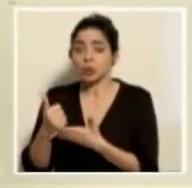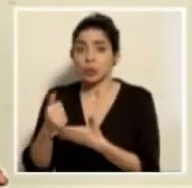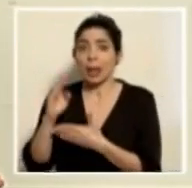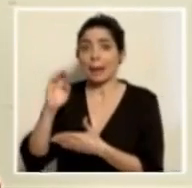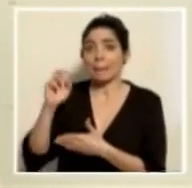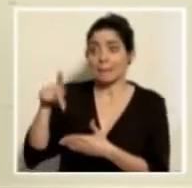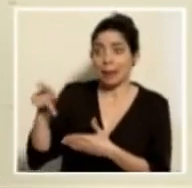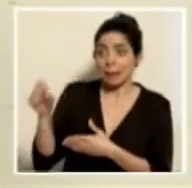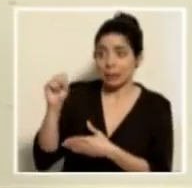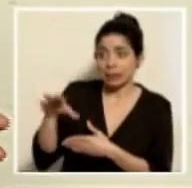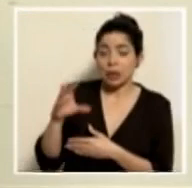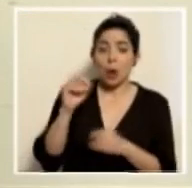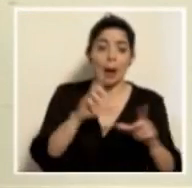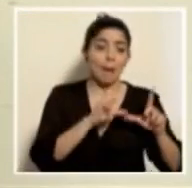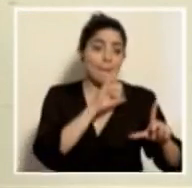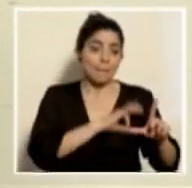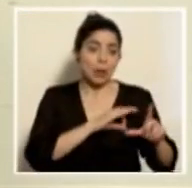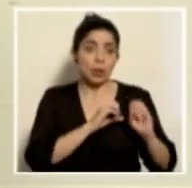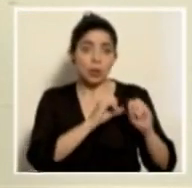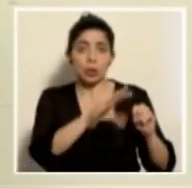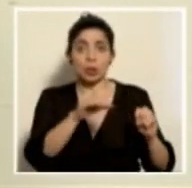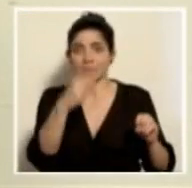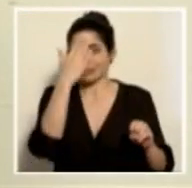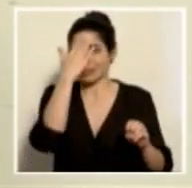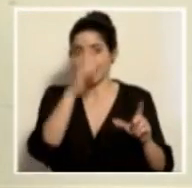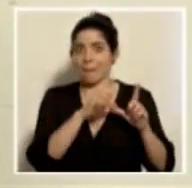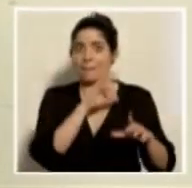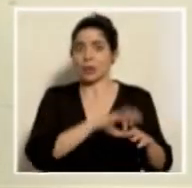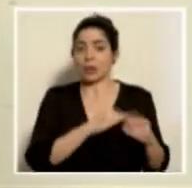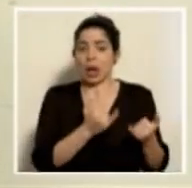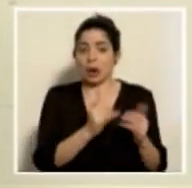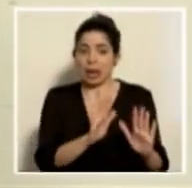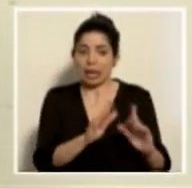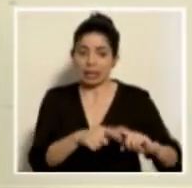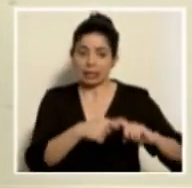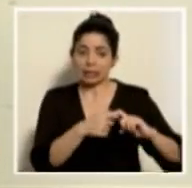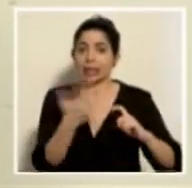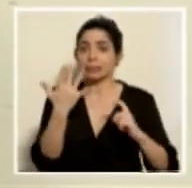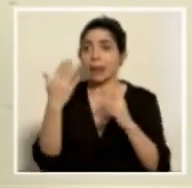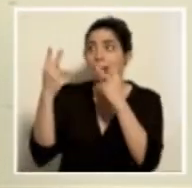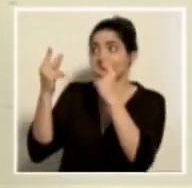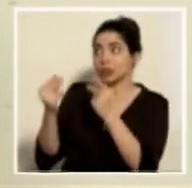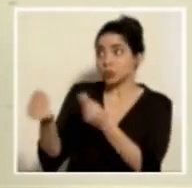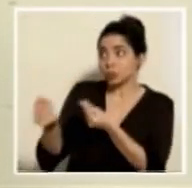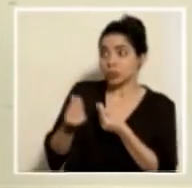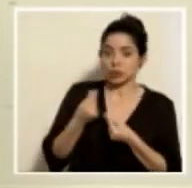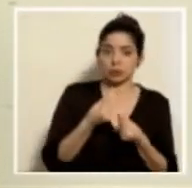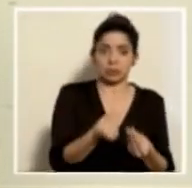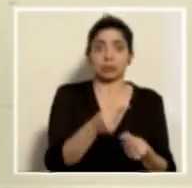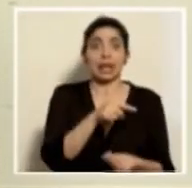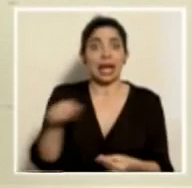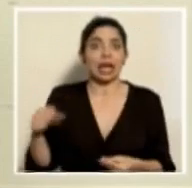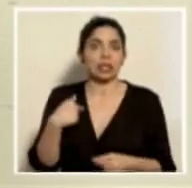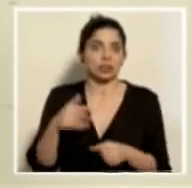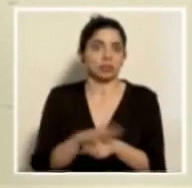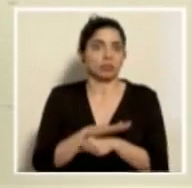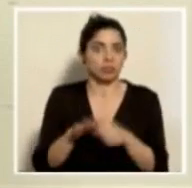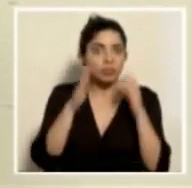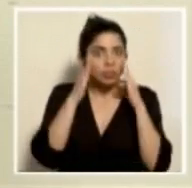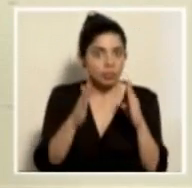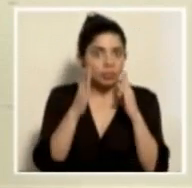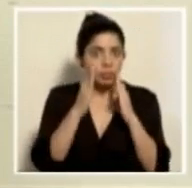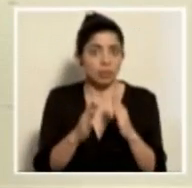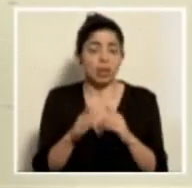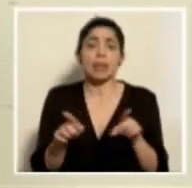MEP o con el bono proteger, que sabemos estamos a la espera del presupuesto para poder dar. En eso me ocupo. Quiero ocuparme también